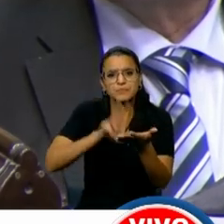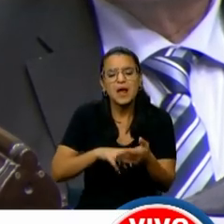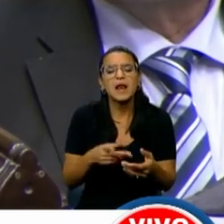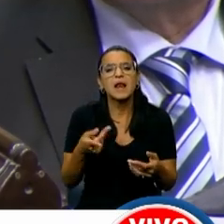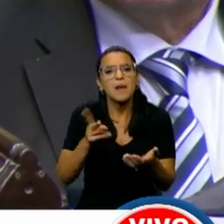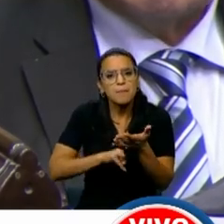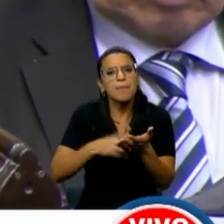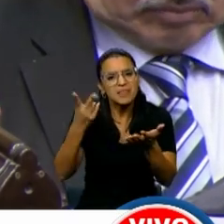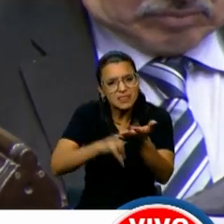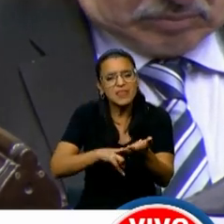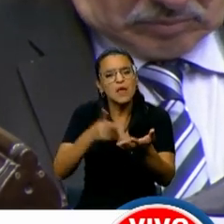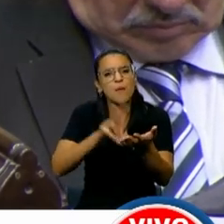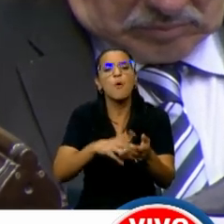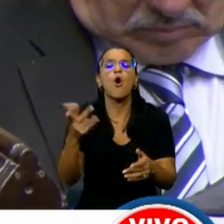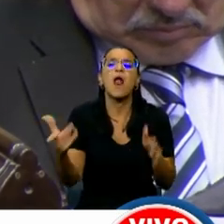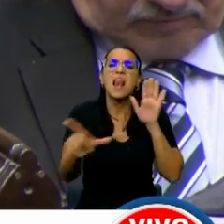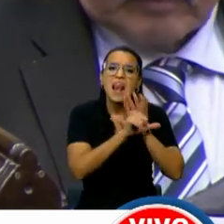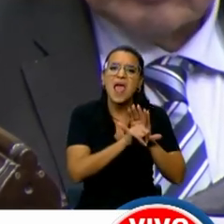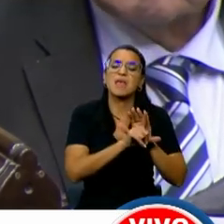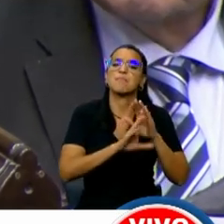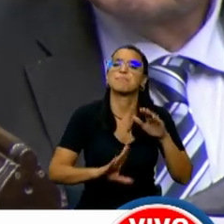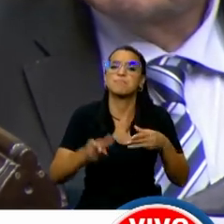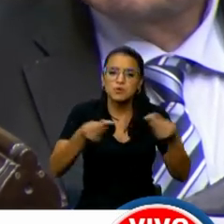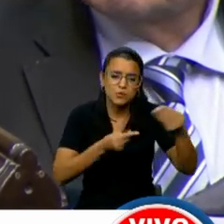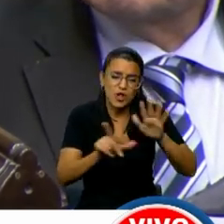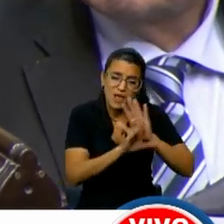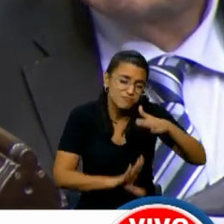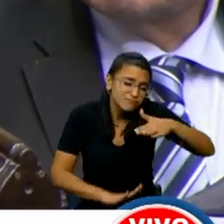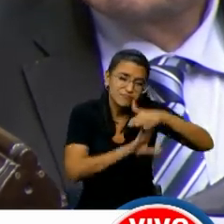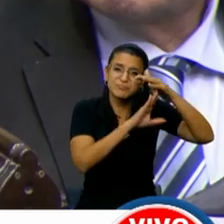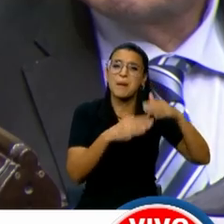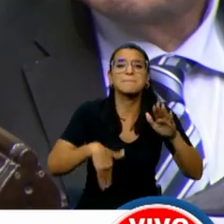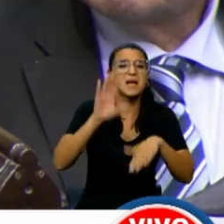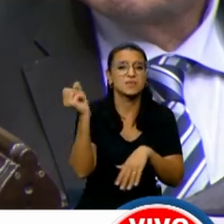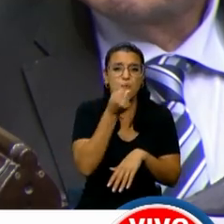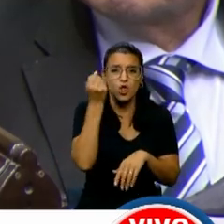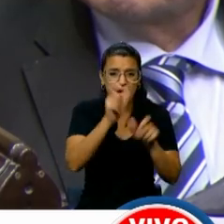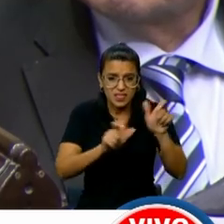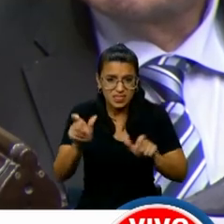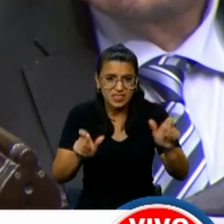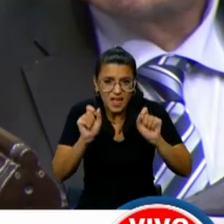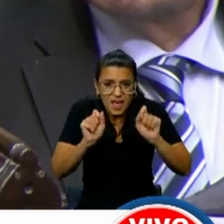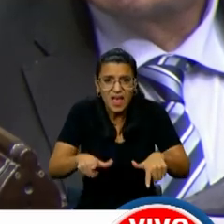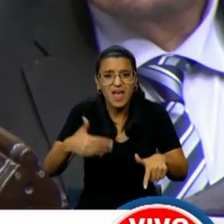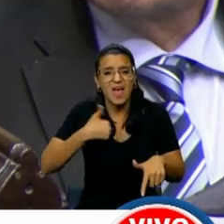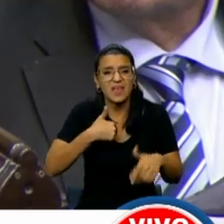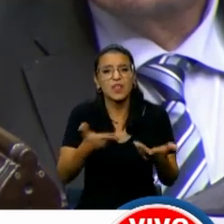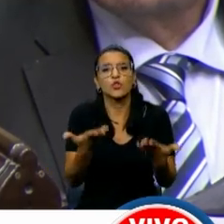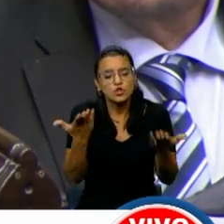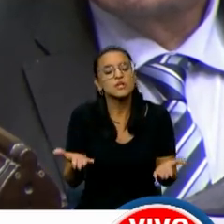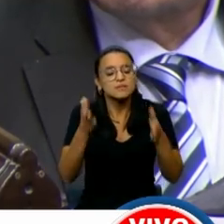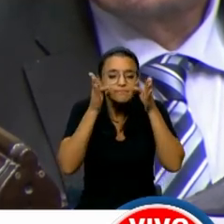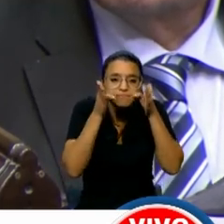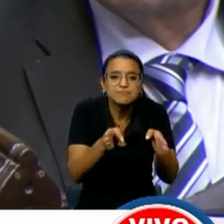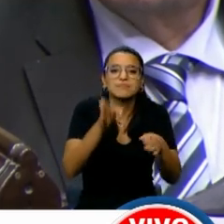que la ley de presupuesto es la ley de leyes que es la ley que más impacta en la vida de todos los argentinos pues entonces dediquemos el